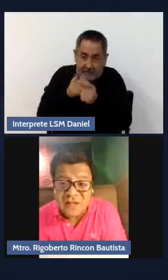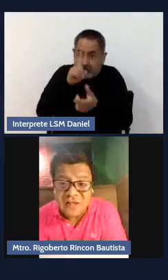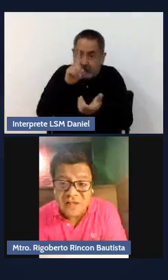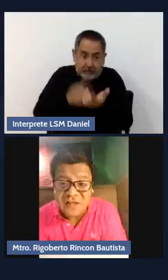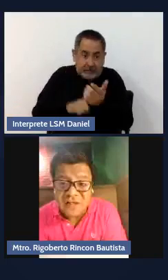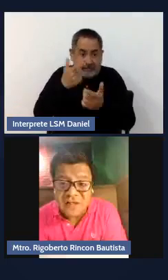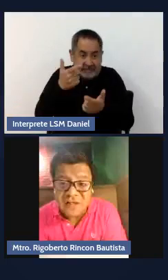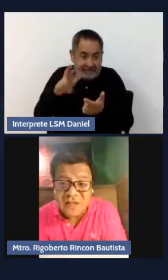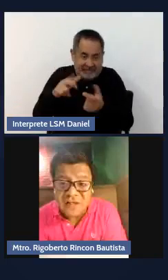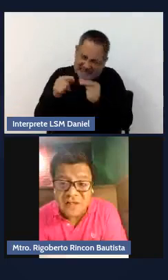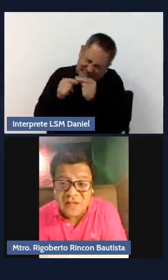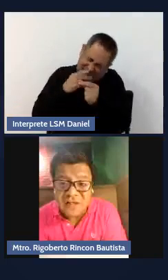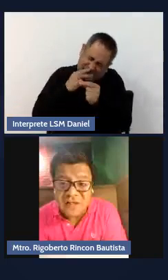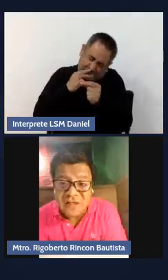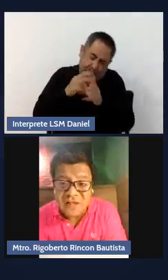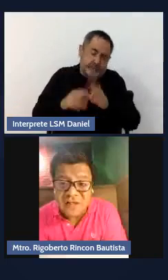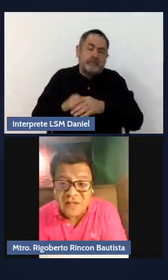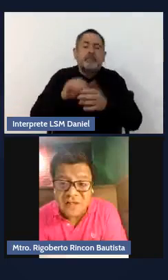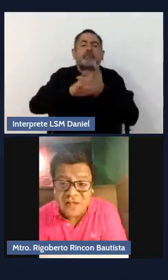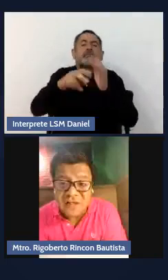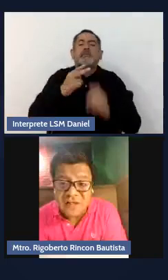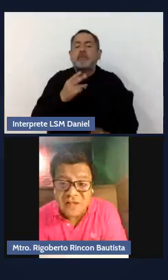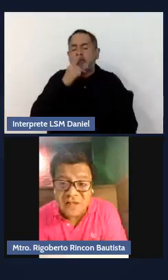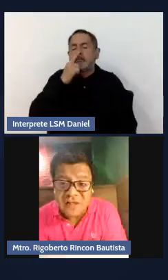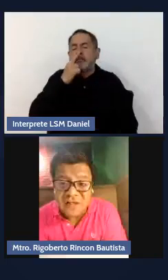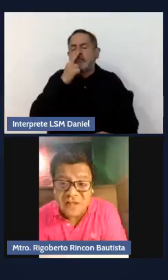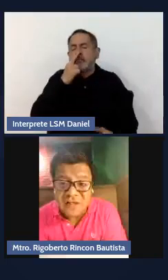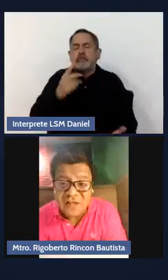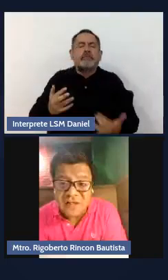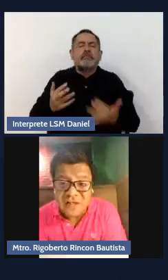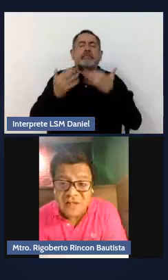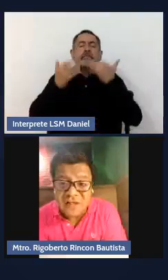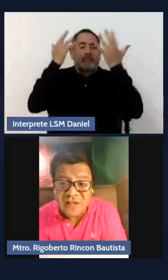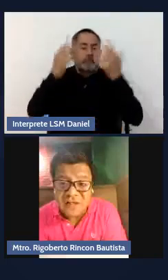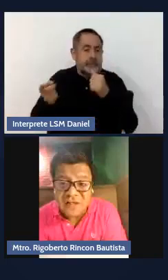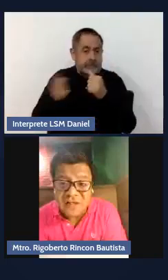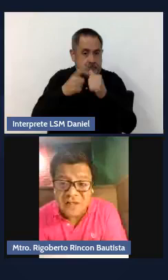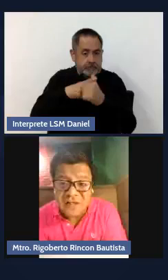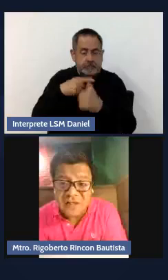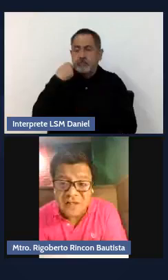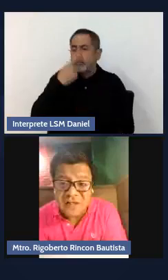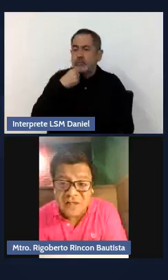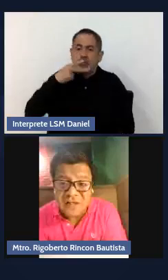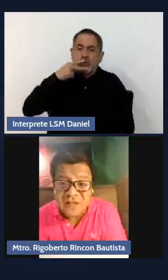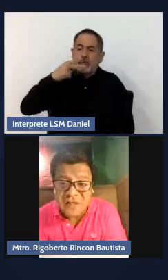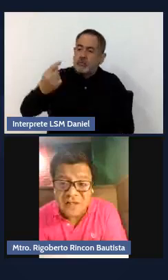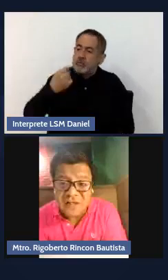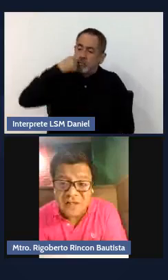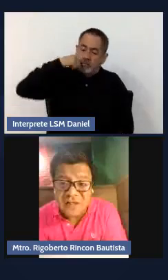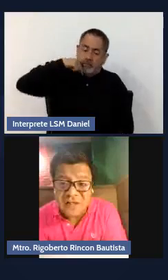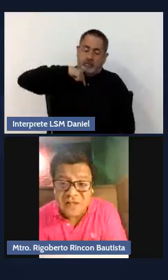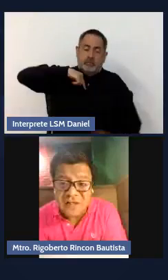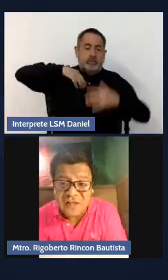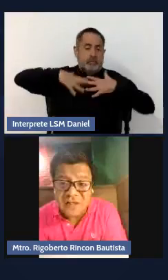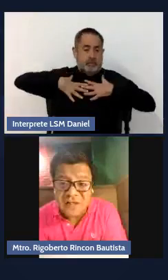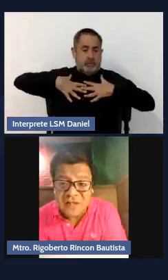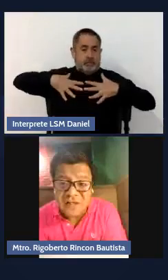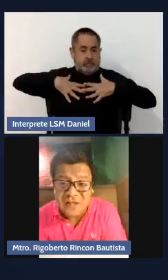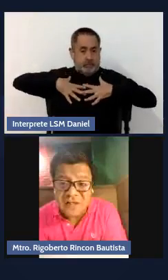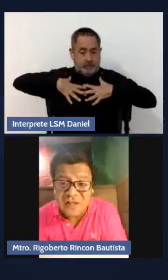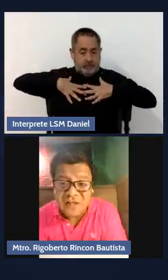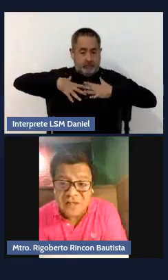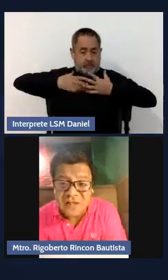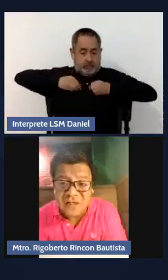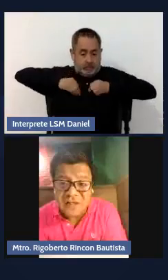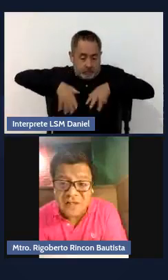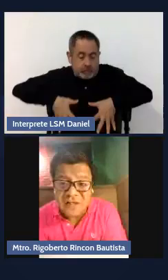Hablamos, por ejemplo, del humo de primera mano. Que esta primero pasa por la boca, rápidamente pasa a los pulmones y a la sangre, donde fluye